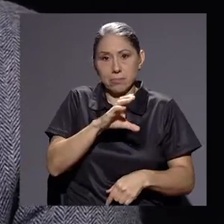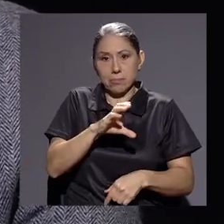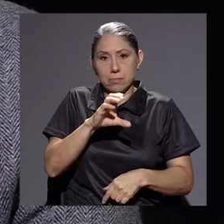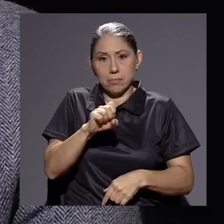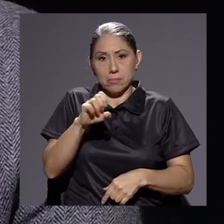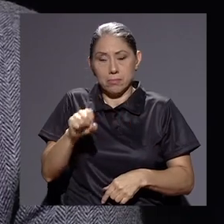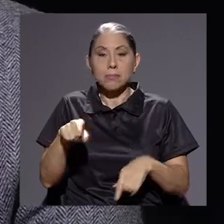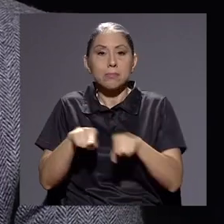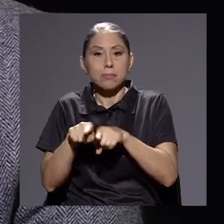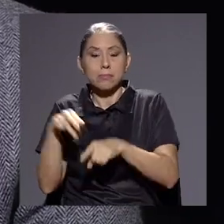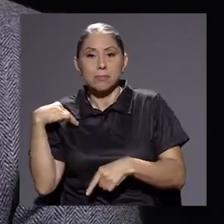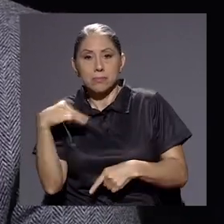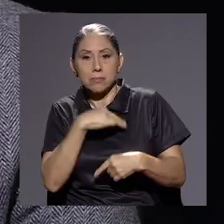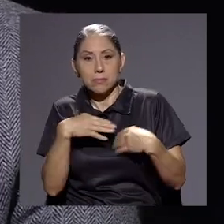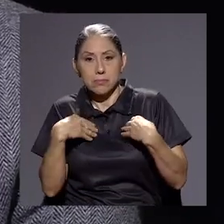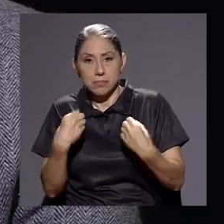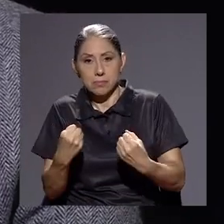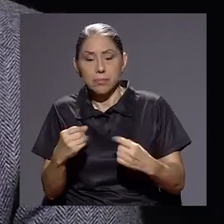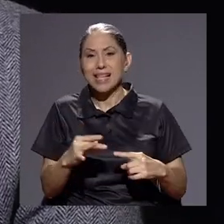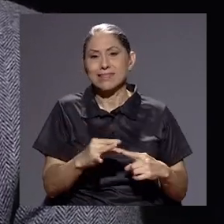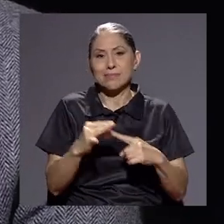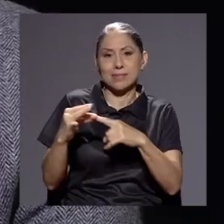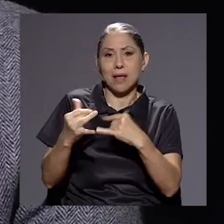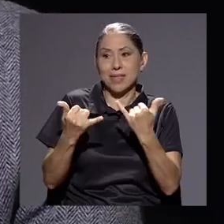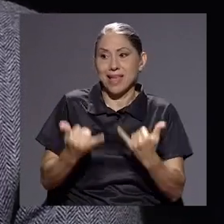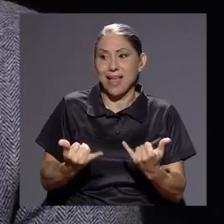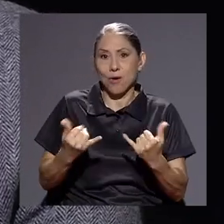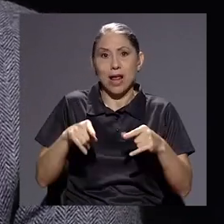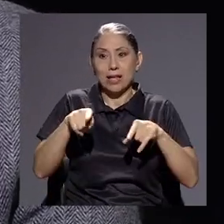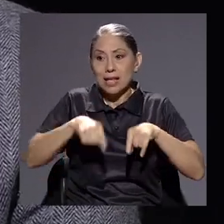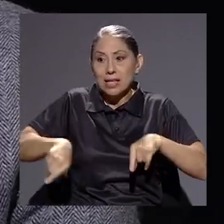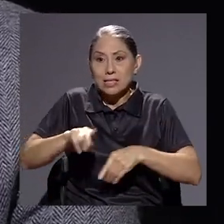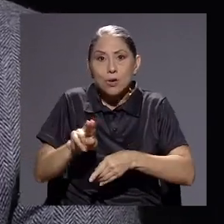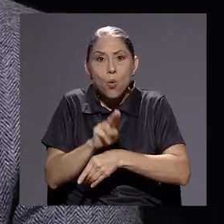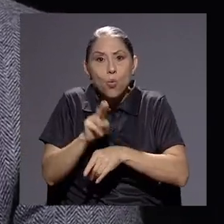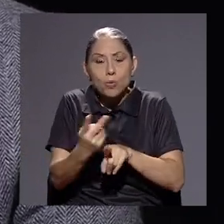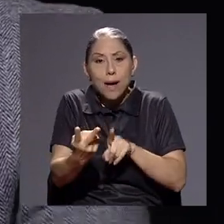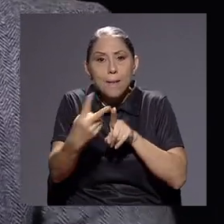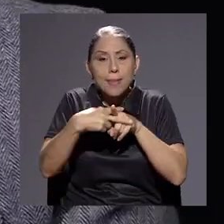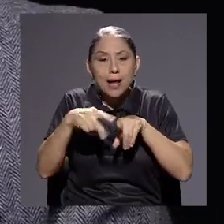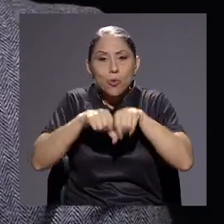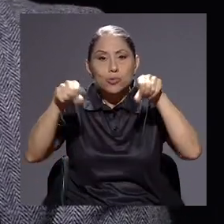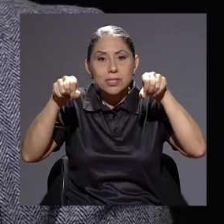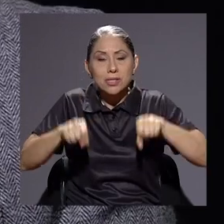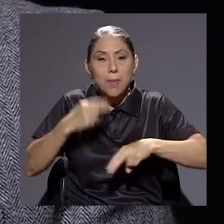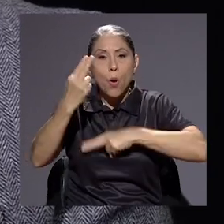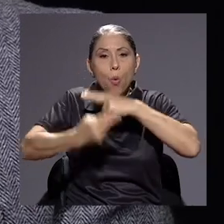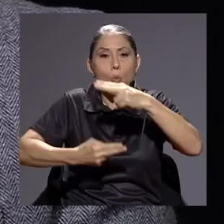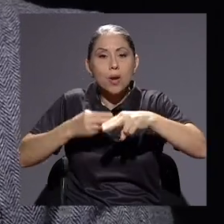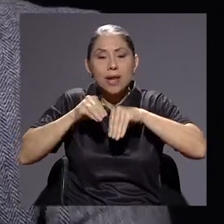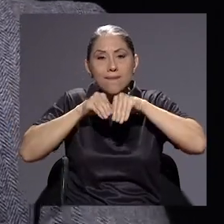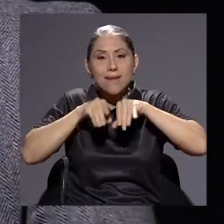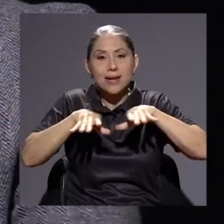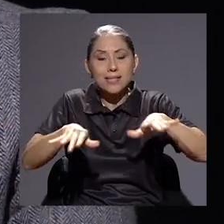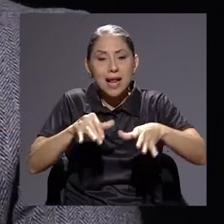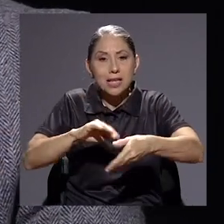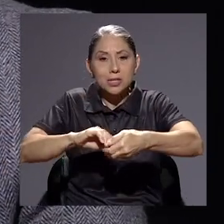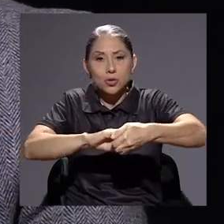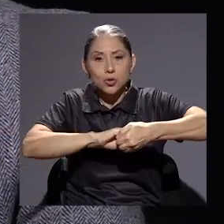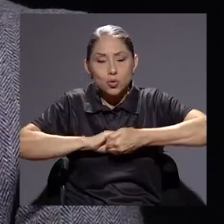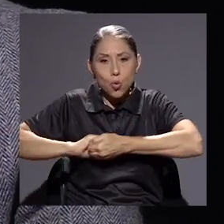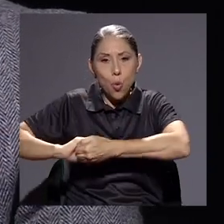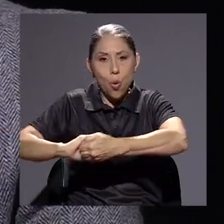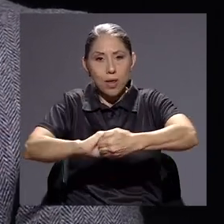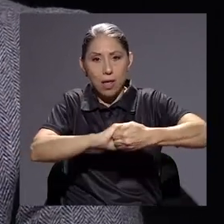Costarricense del Seguro Social, sobre todo en el contexto de un sistema universal y solidario, pues debe garantizar al menos,